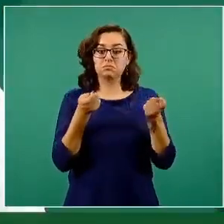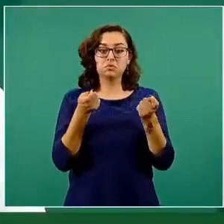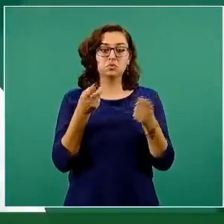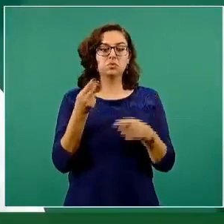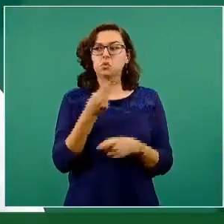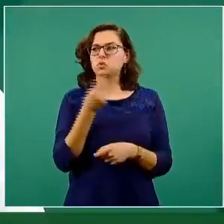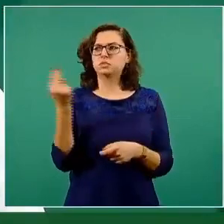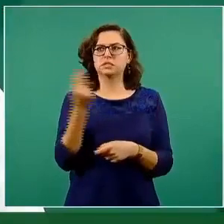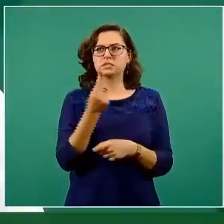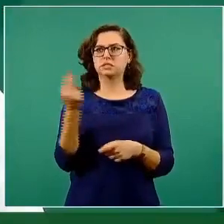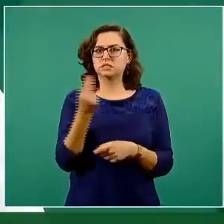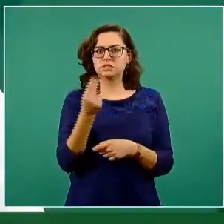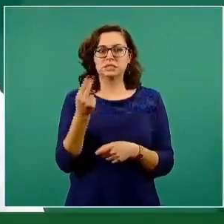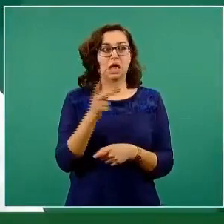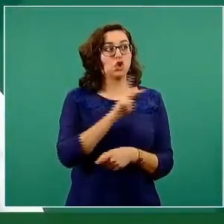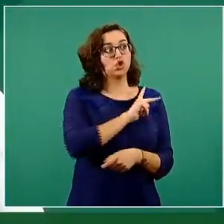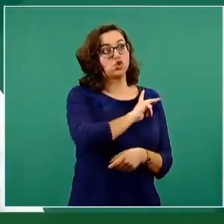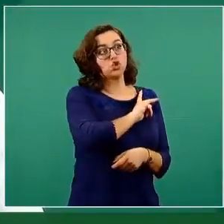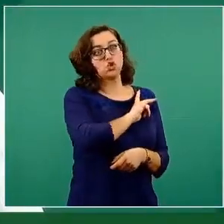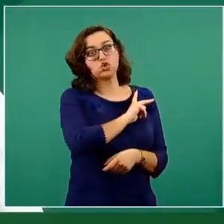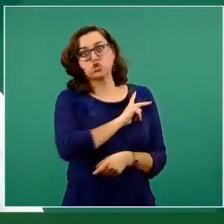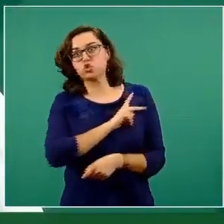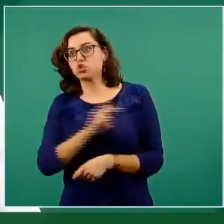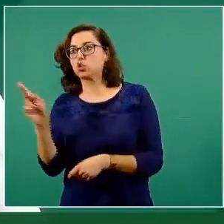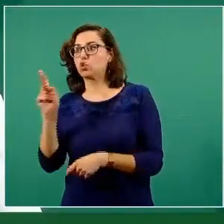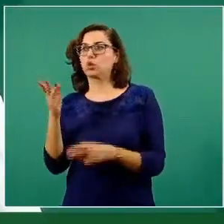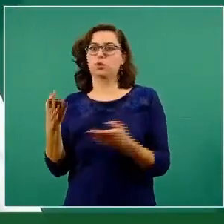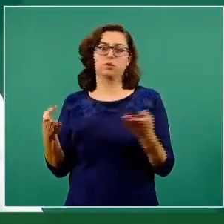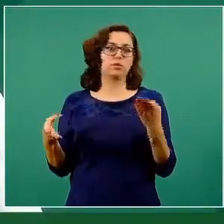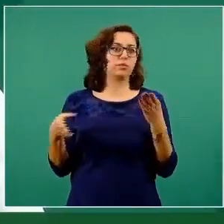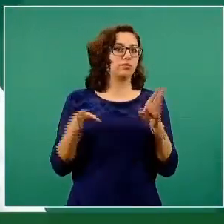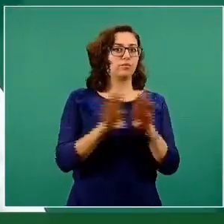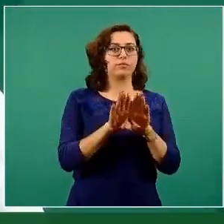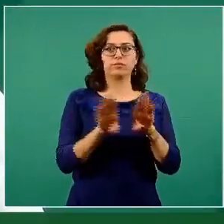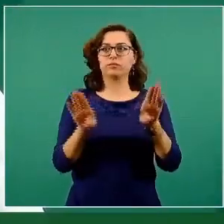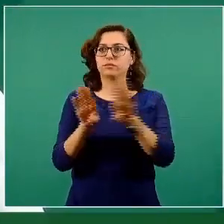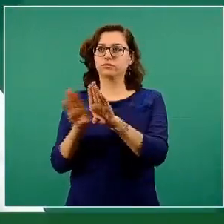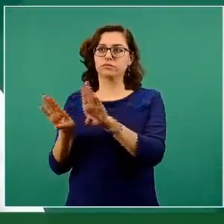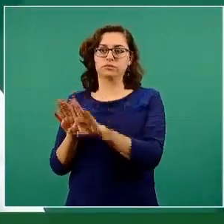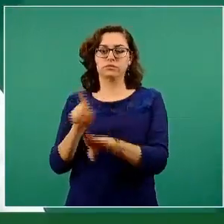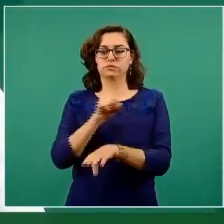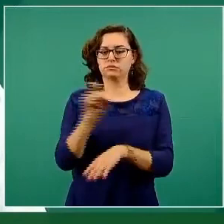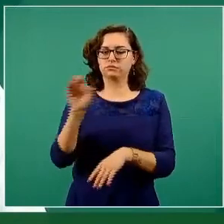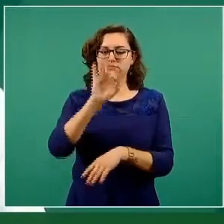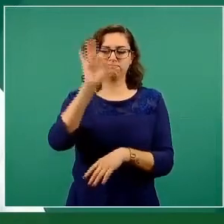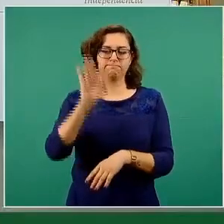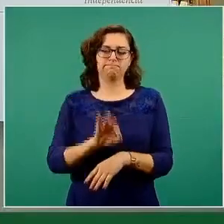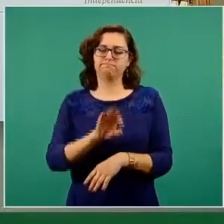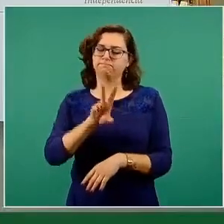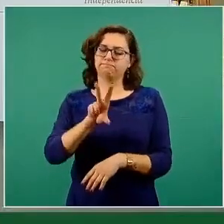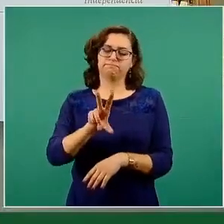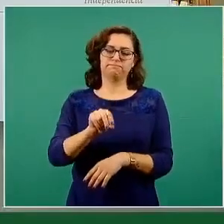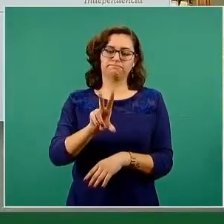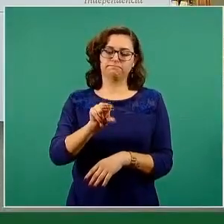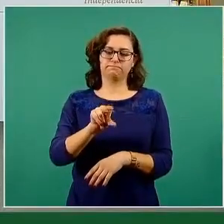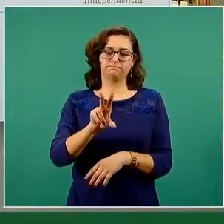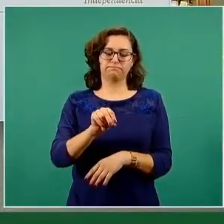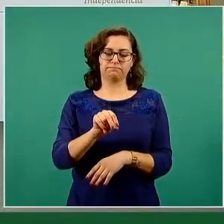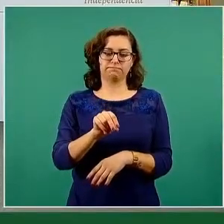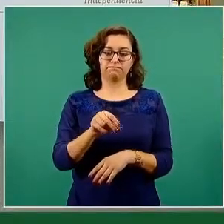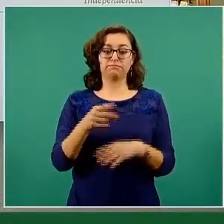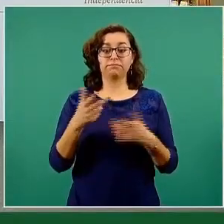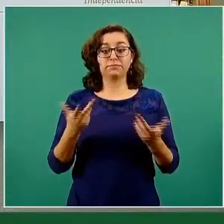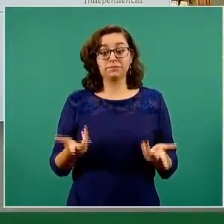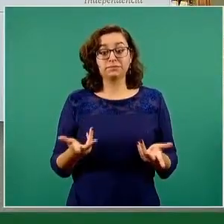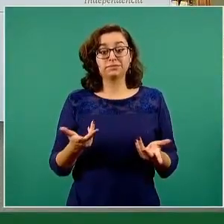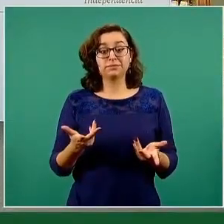para tomar una medida genérica o absoluta de cerrar por completo la escuela. Si así fuera, tendríamos que estar